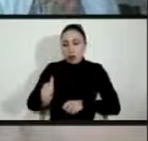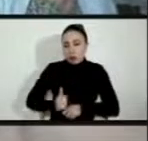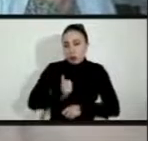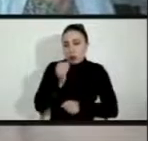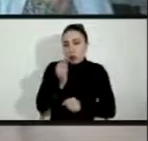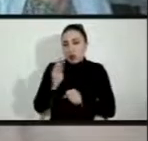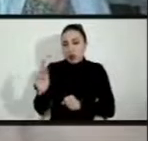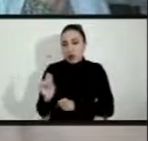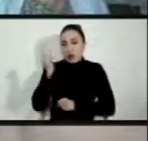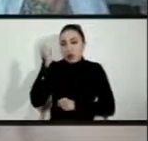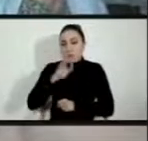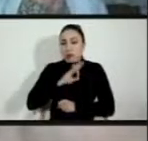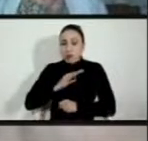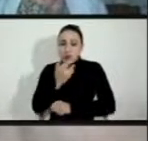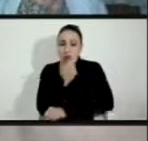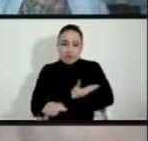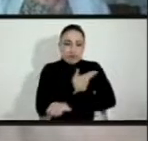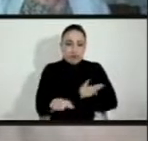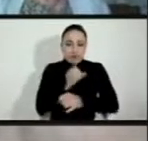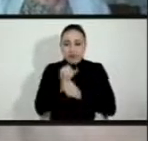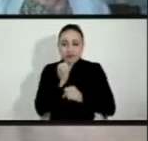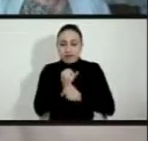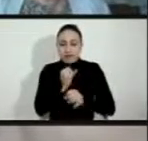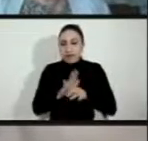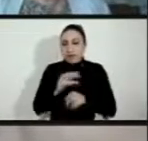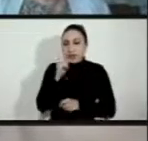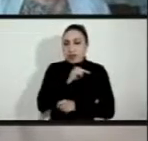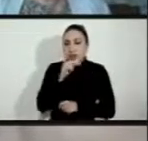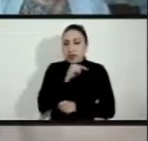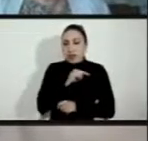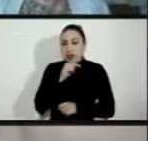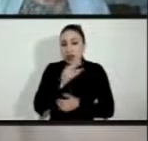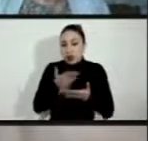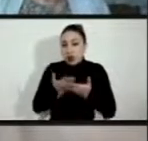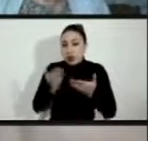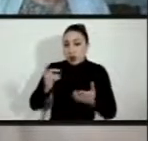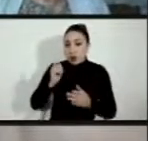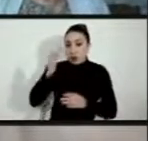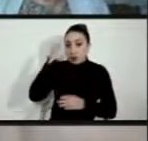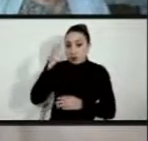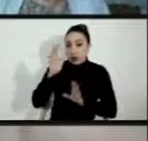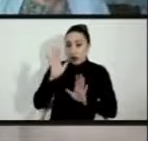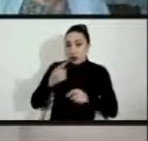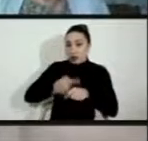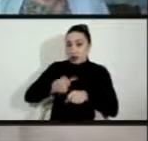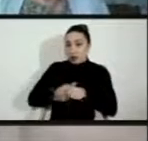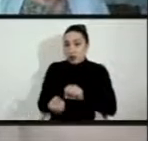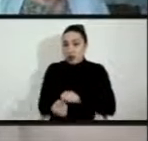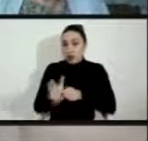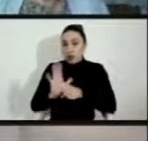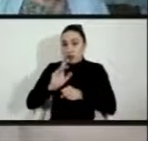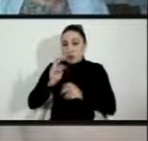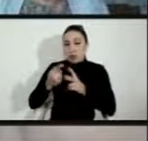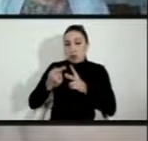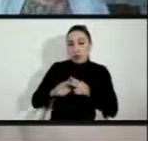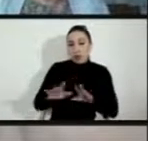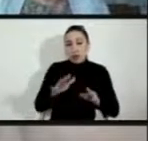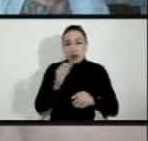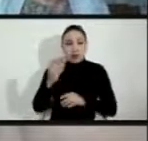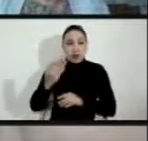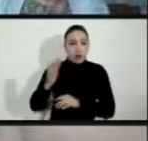derivado de que solamente desde que inició la pandemia, allá por febrero, marzo del año